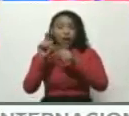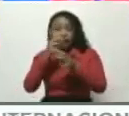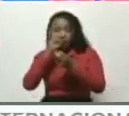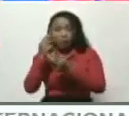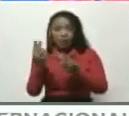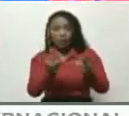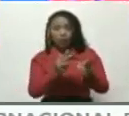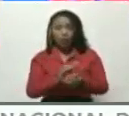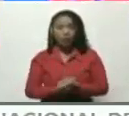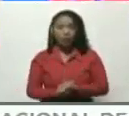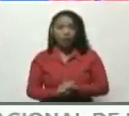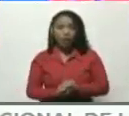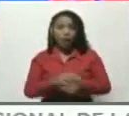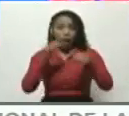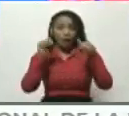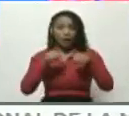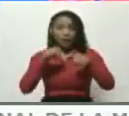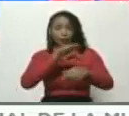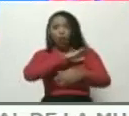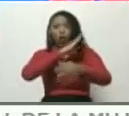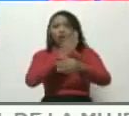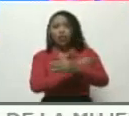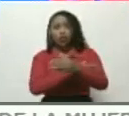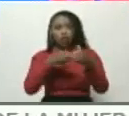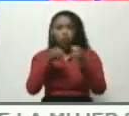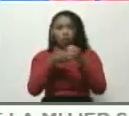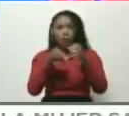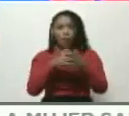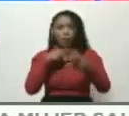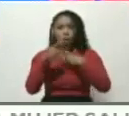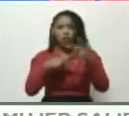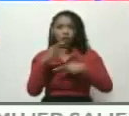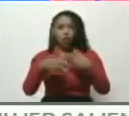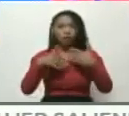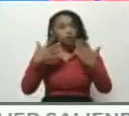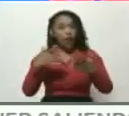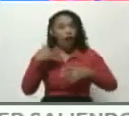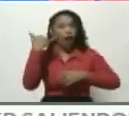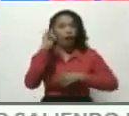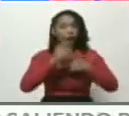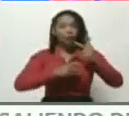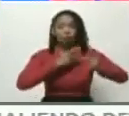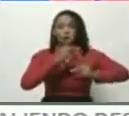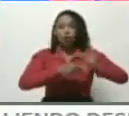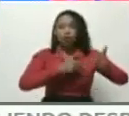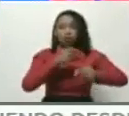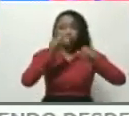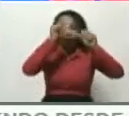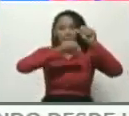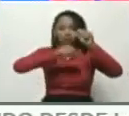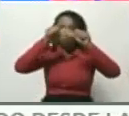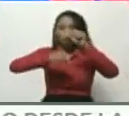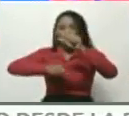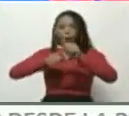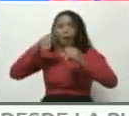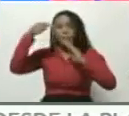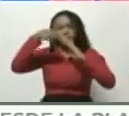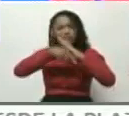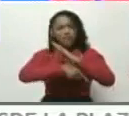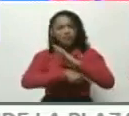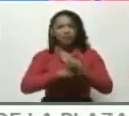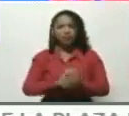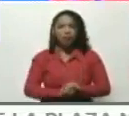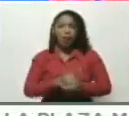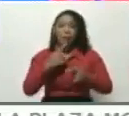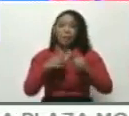invitación a que este poderoso partido que está en un proceso de revisión profunda,